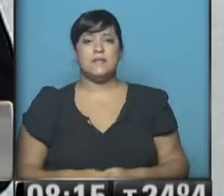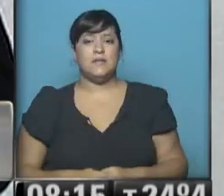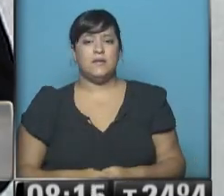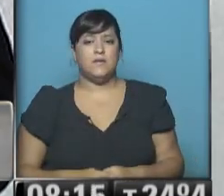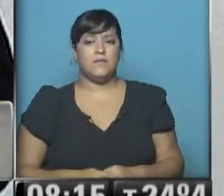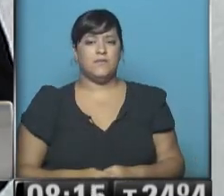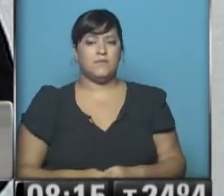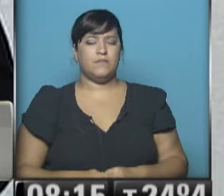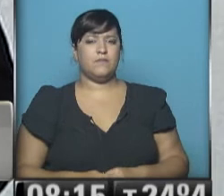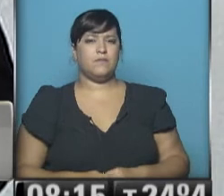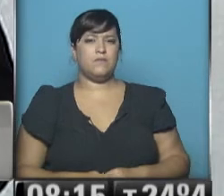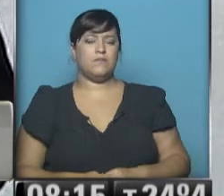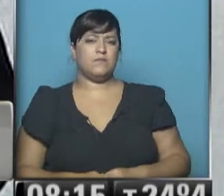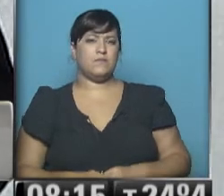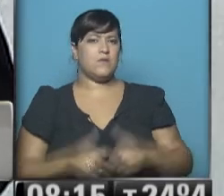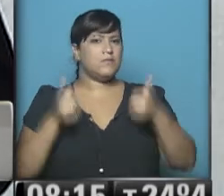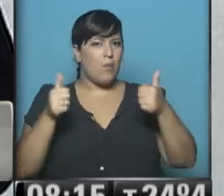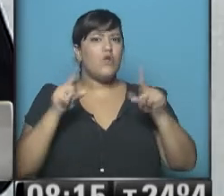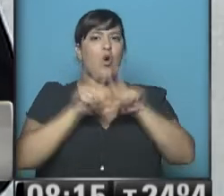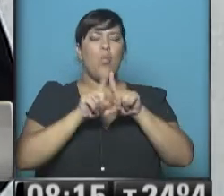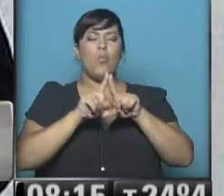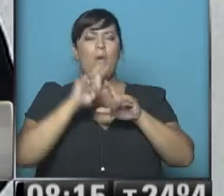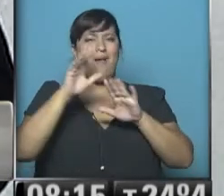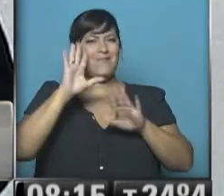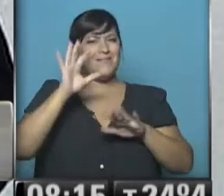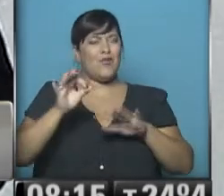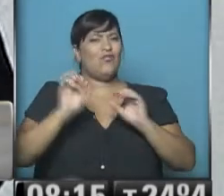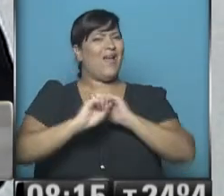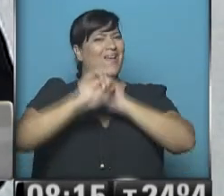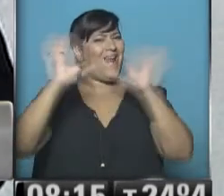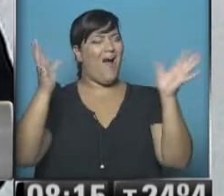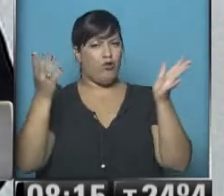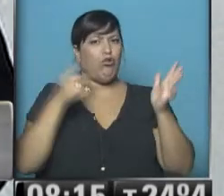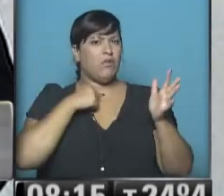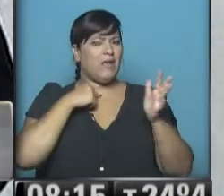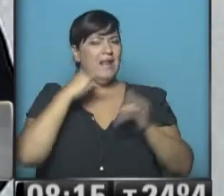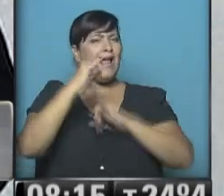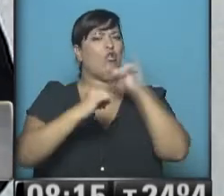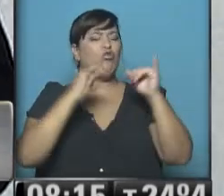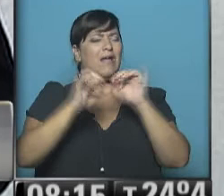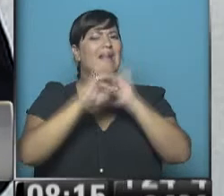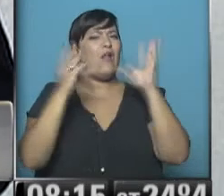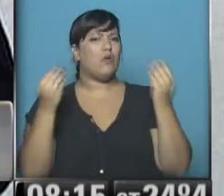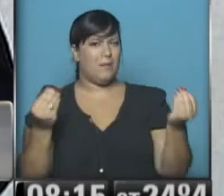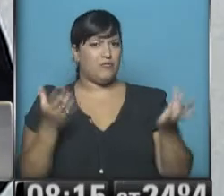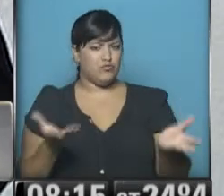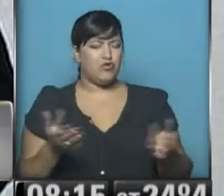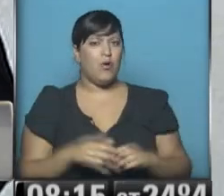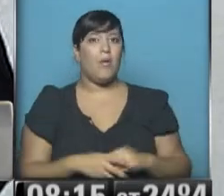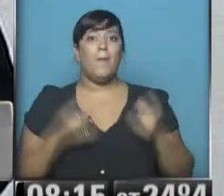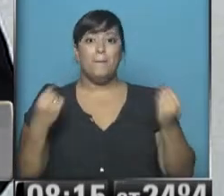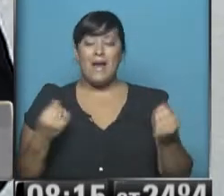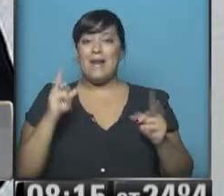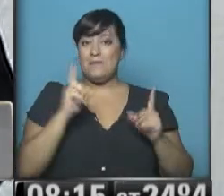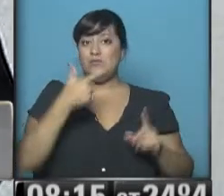muy auspicioso del punto de vista la transparencia del procedimiento y sobre todo para que efectivamente el mismo